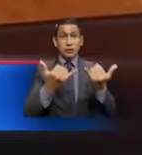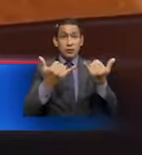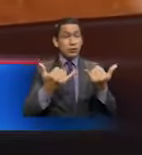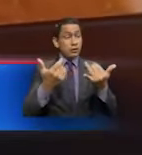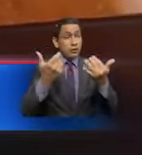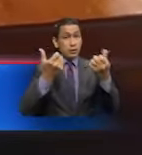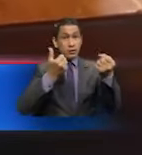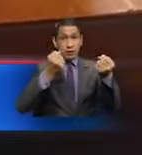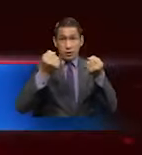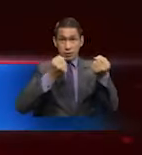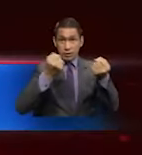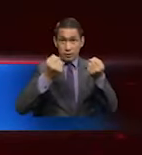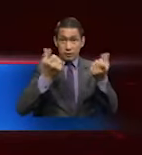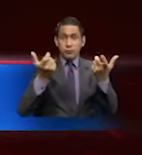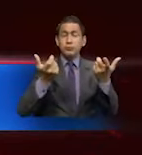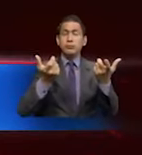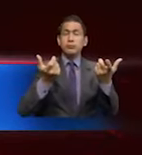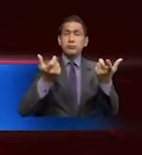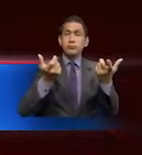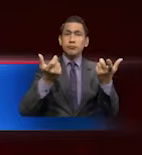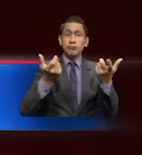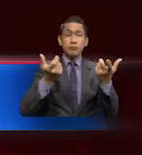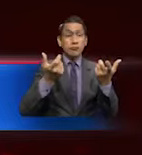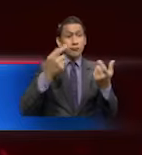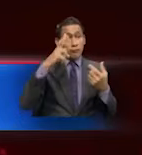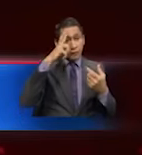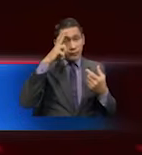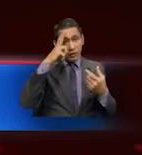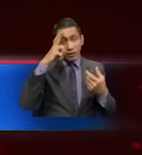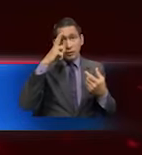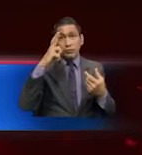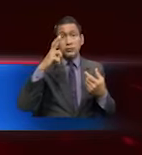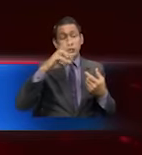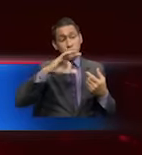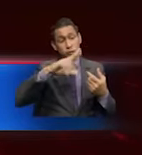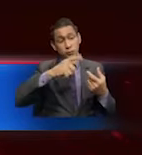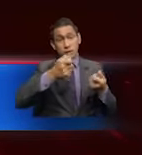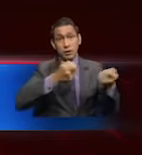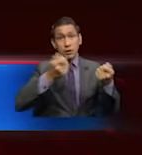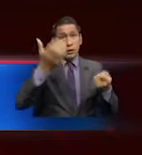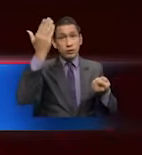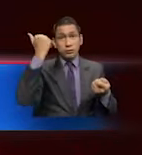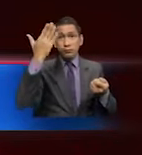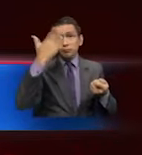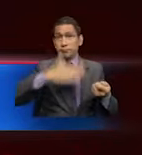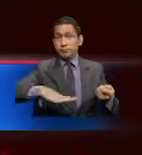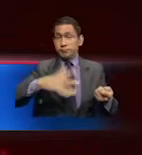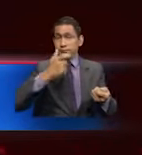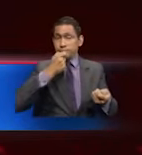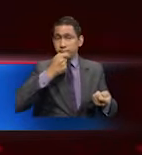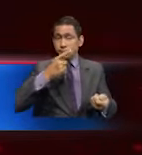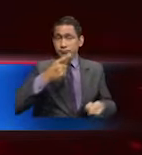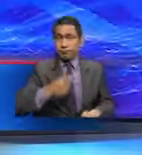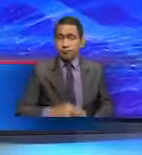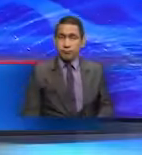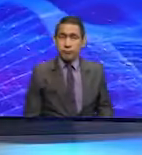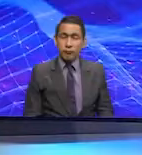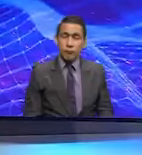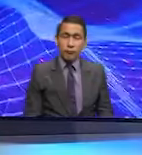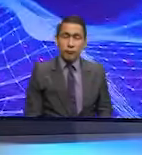sus números de serie, por lo que se presume fue robado para cometer sus fechorías. Fernando Escurra, TC Televisión.